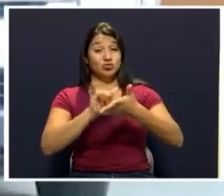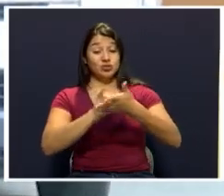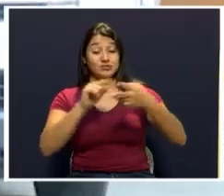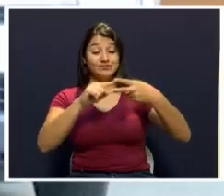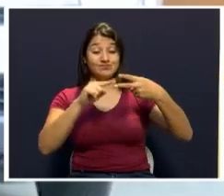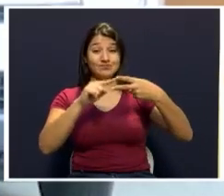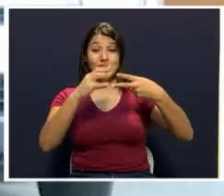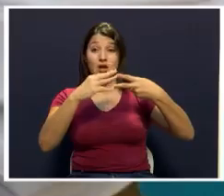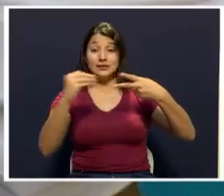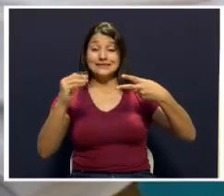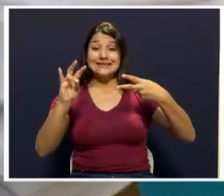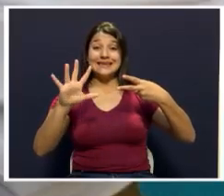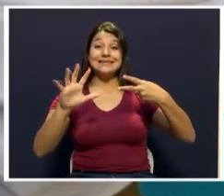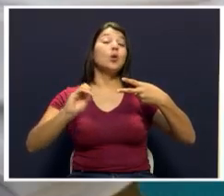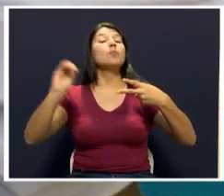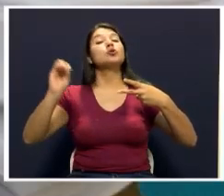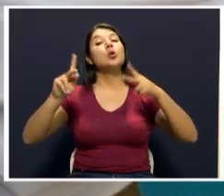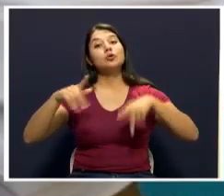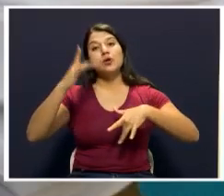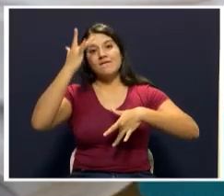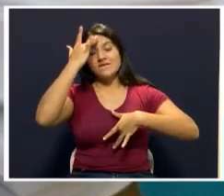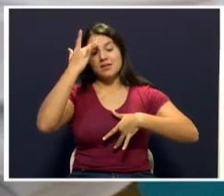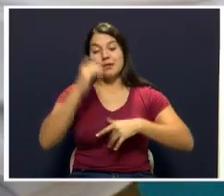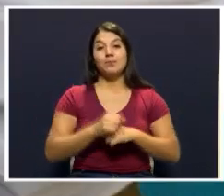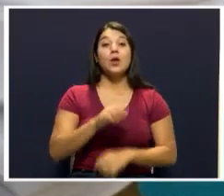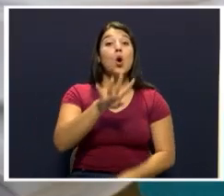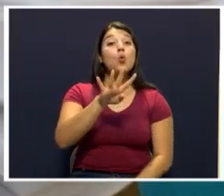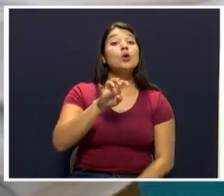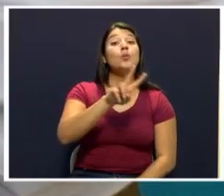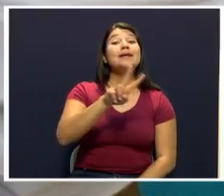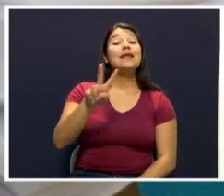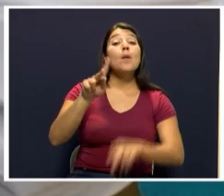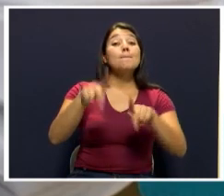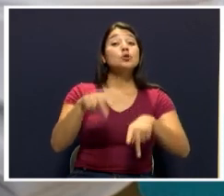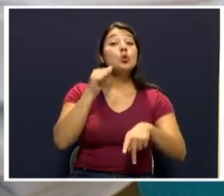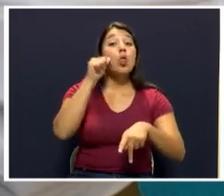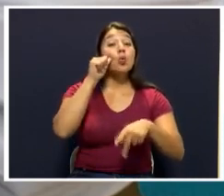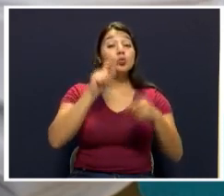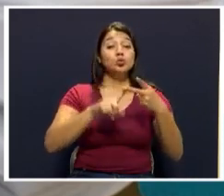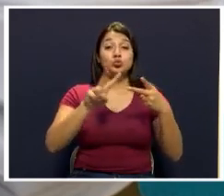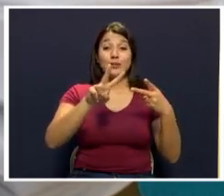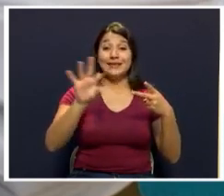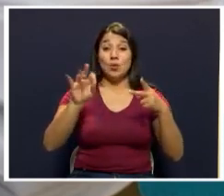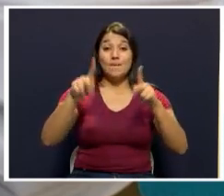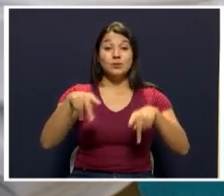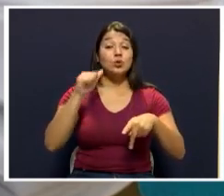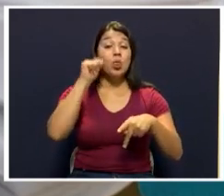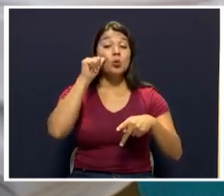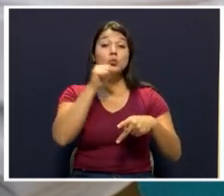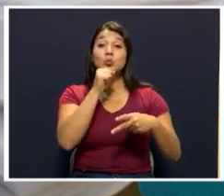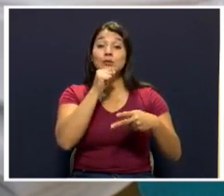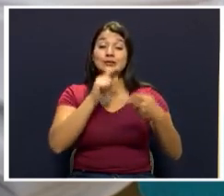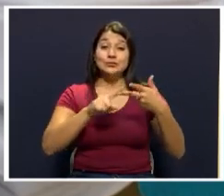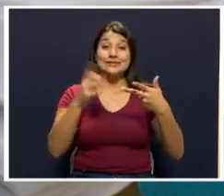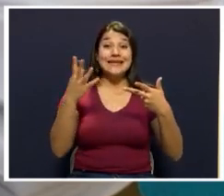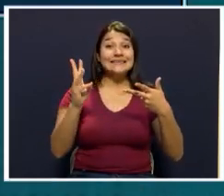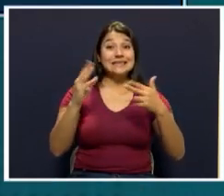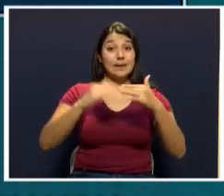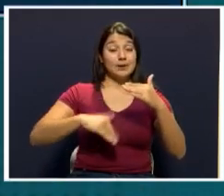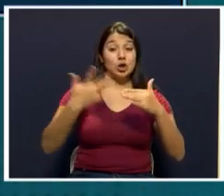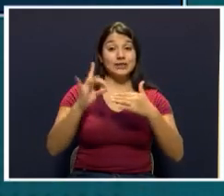75% de los casos. Por edad tenemos 422 adultos, 29 adultos mayores y 16 menores de